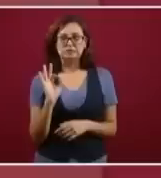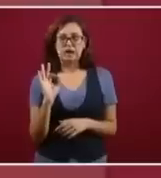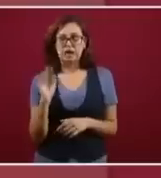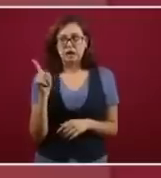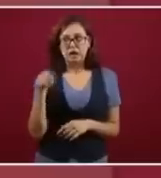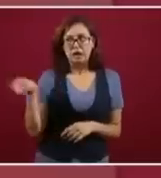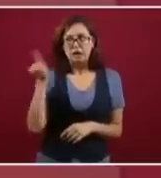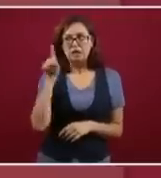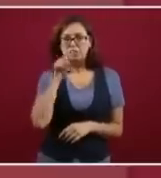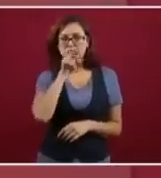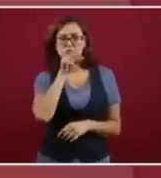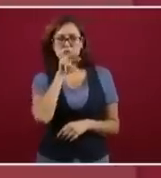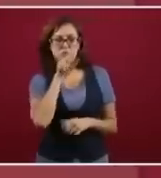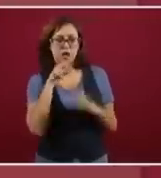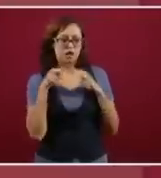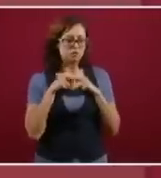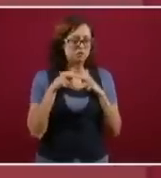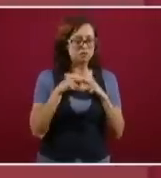nerviosismos.